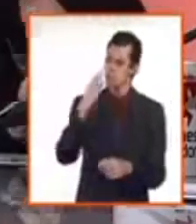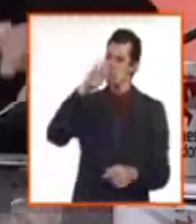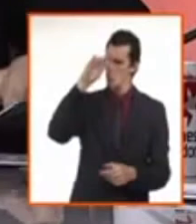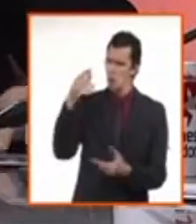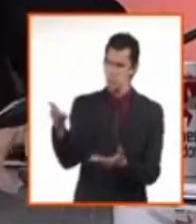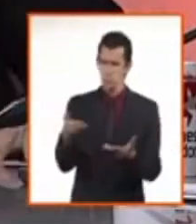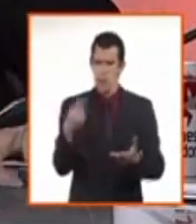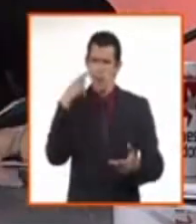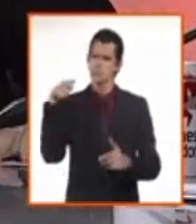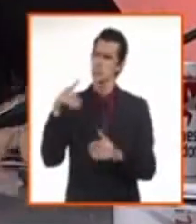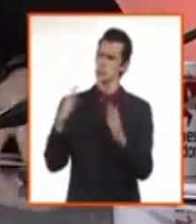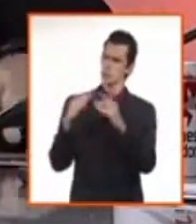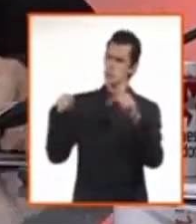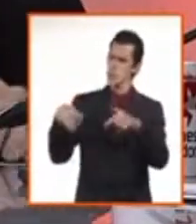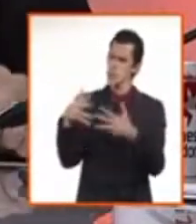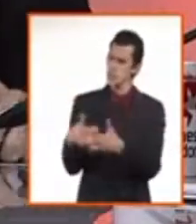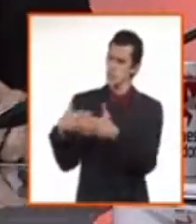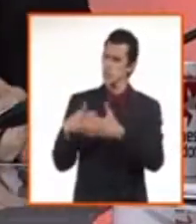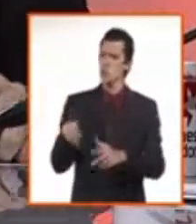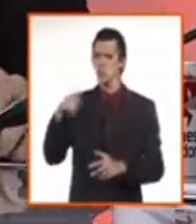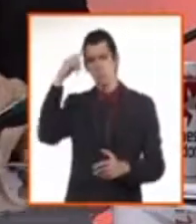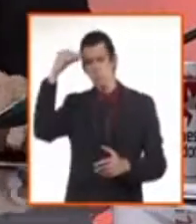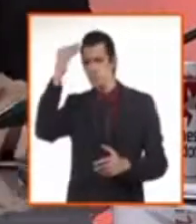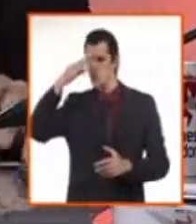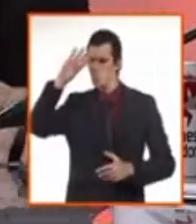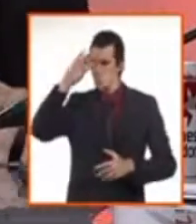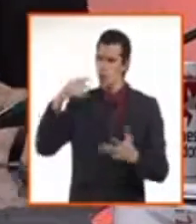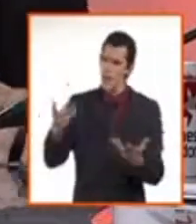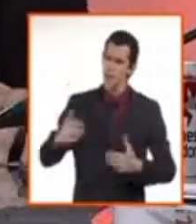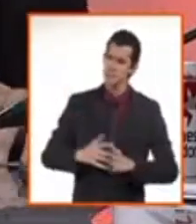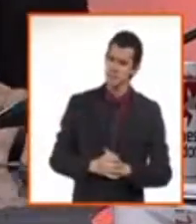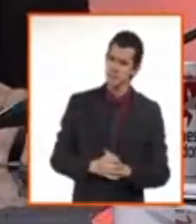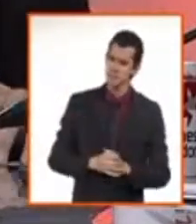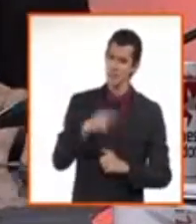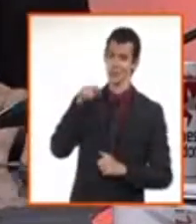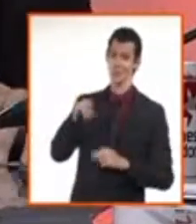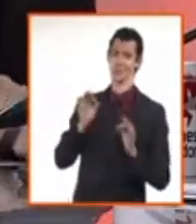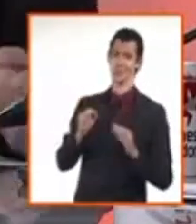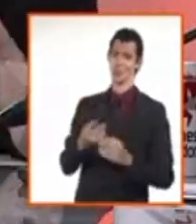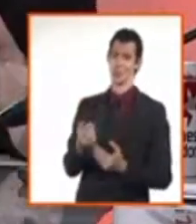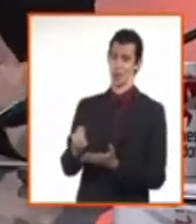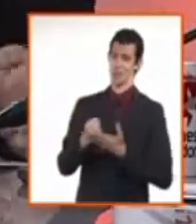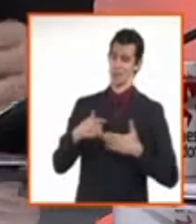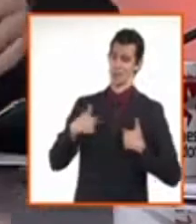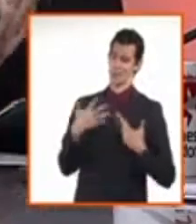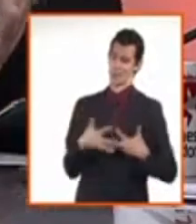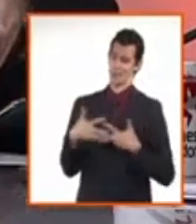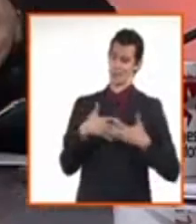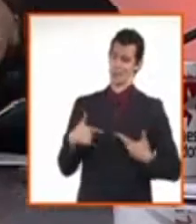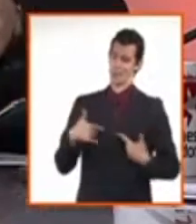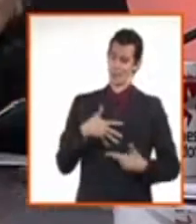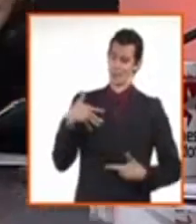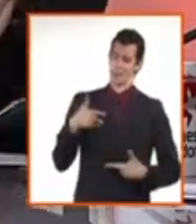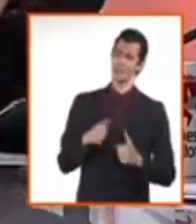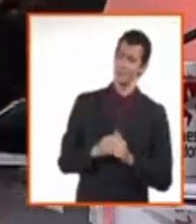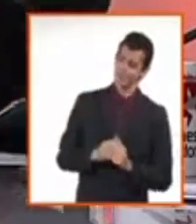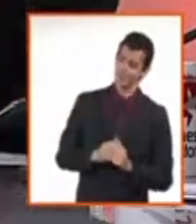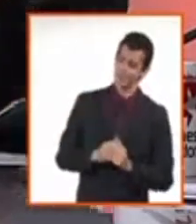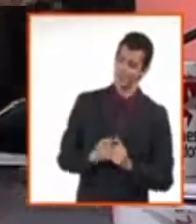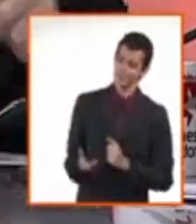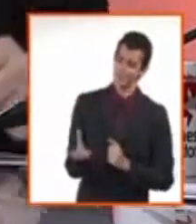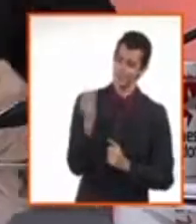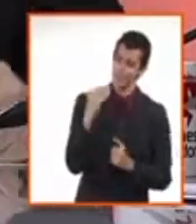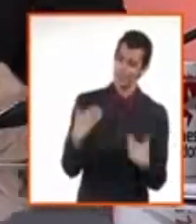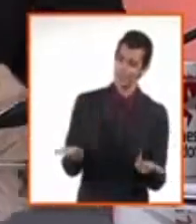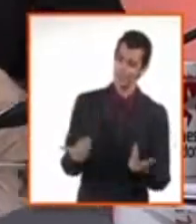esos representantes de la sociedad civil en función de las estrategias contra jóvenes sobre nicaragua el colmo de la declaración de esa de ese